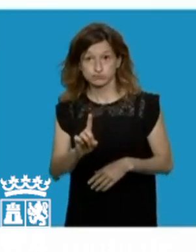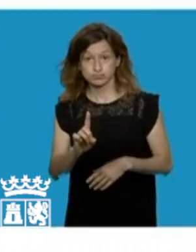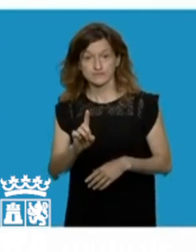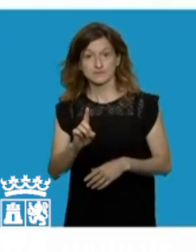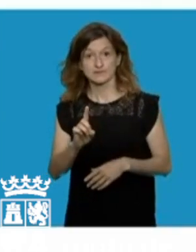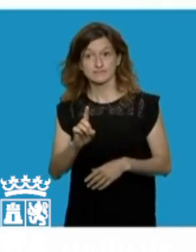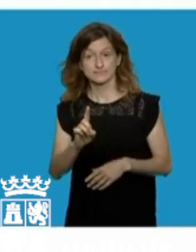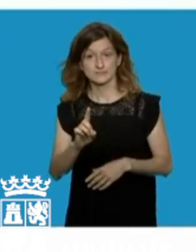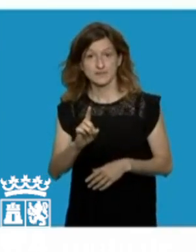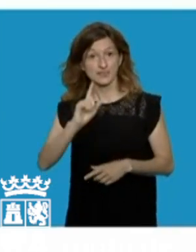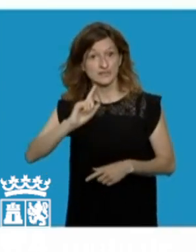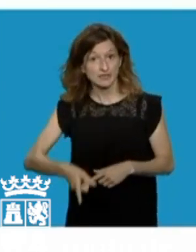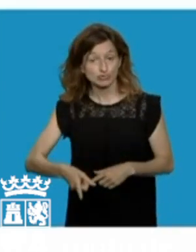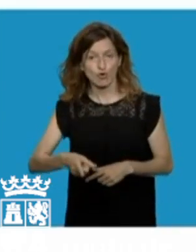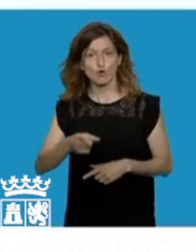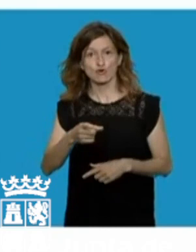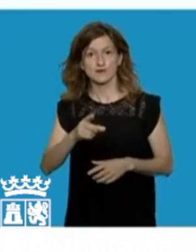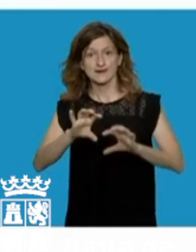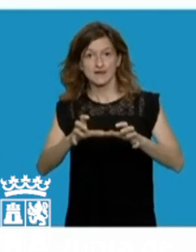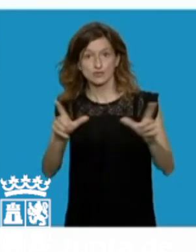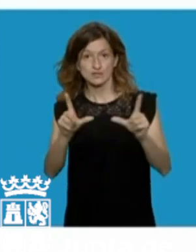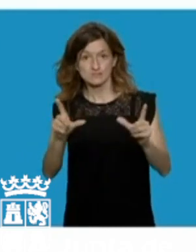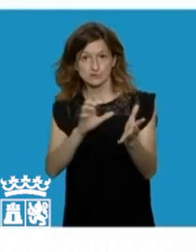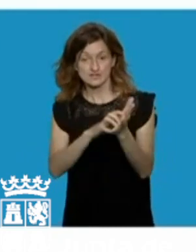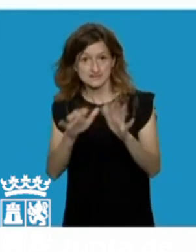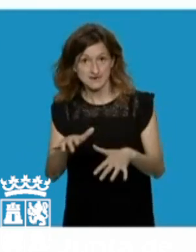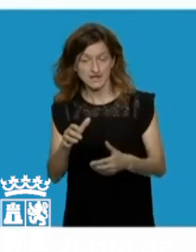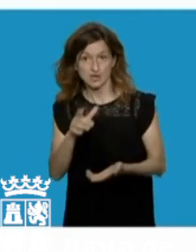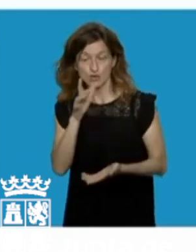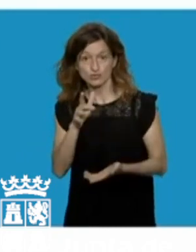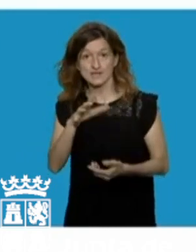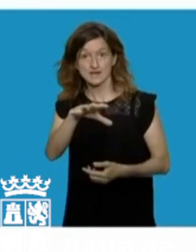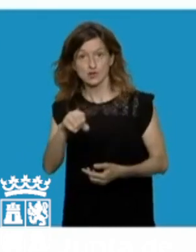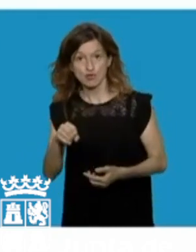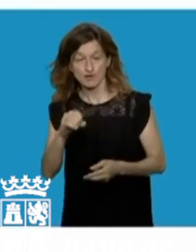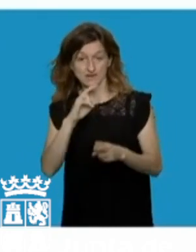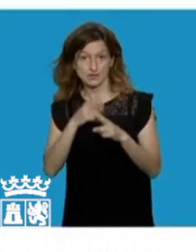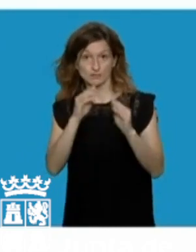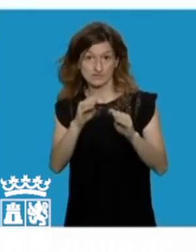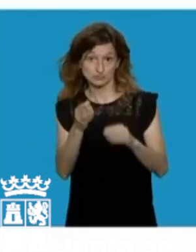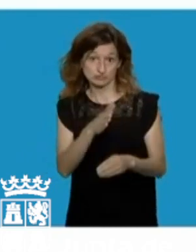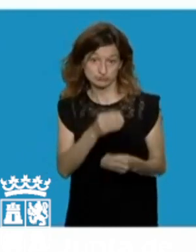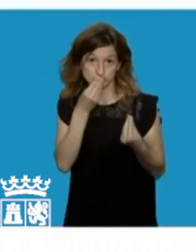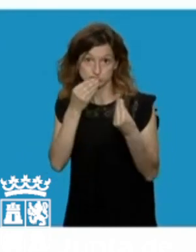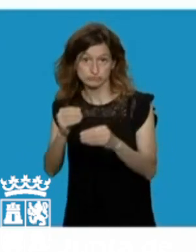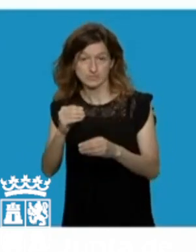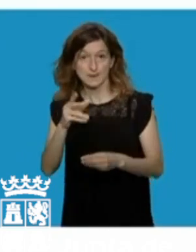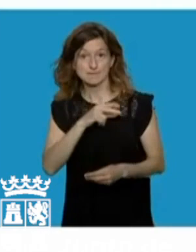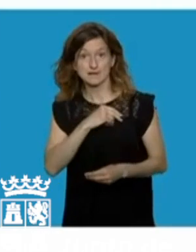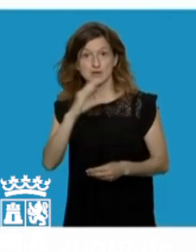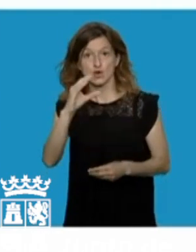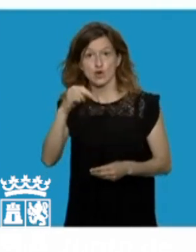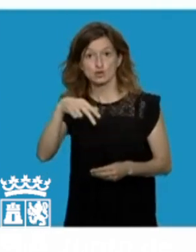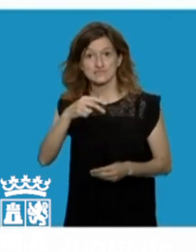Montero, director de Radio Televisión Castilla y León, recoge en nombre de Carlos Sainz el premio Conchita Gutiérrez